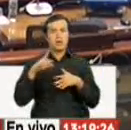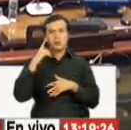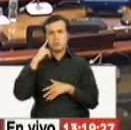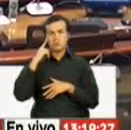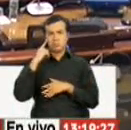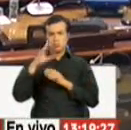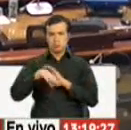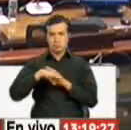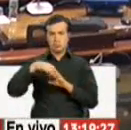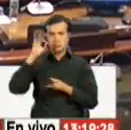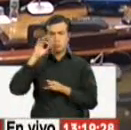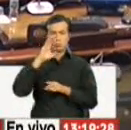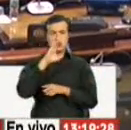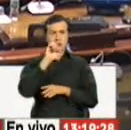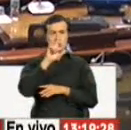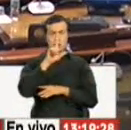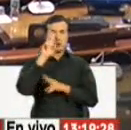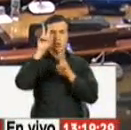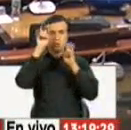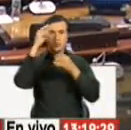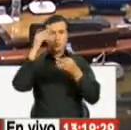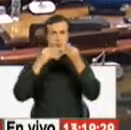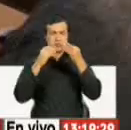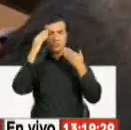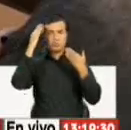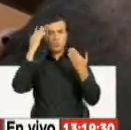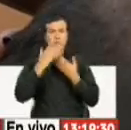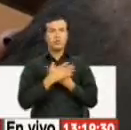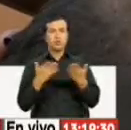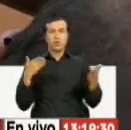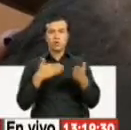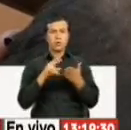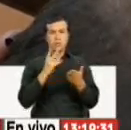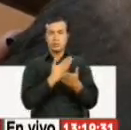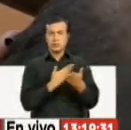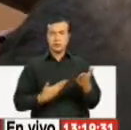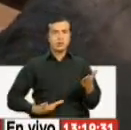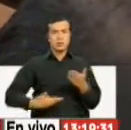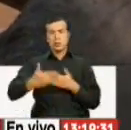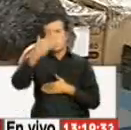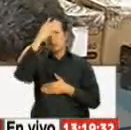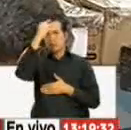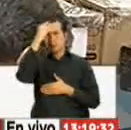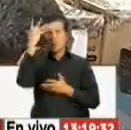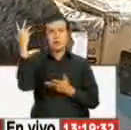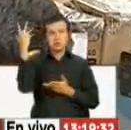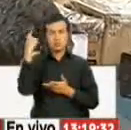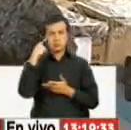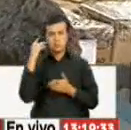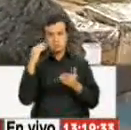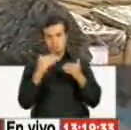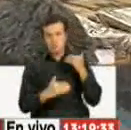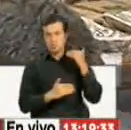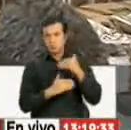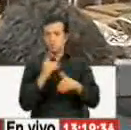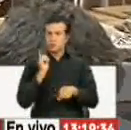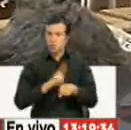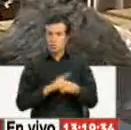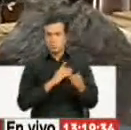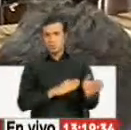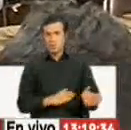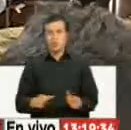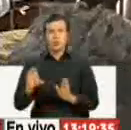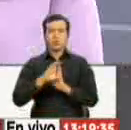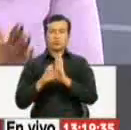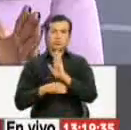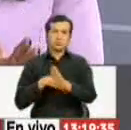del expediente calificado por el cale sobre el juicio político contra el vicepresidente jorge glass estos son los procesos y tiempos de la corte